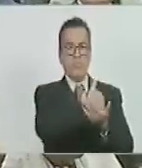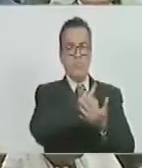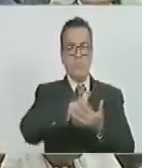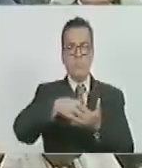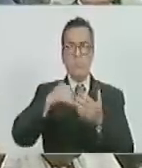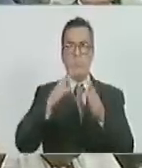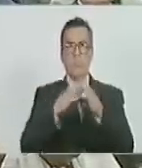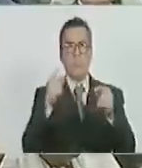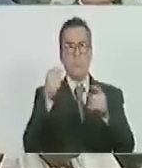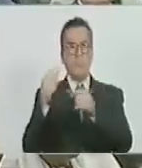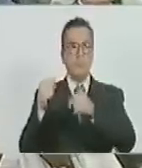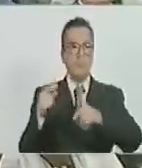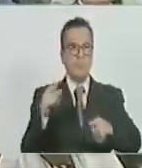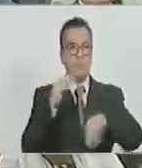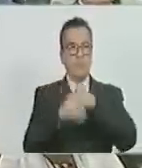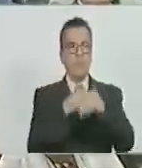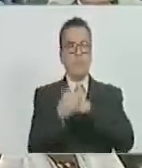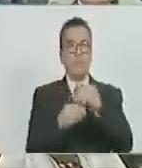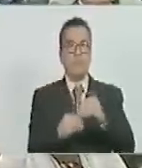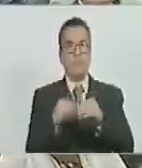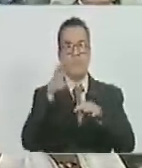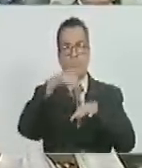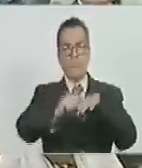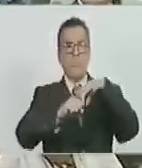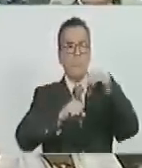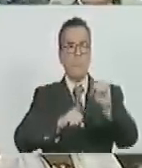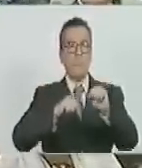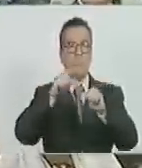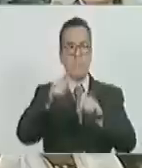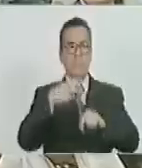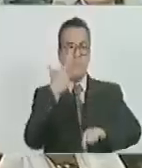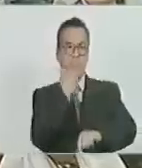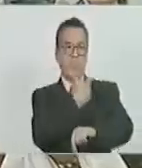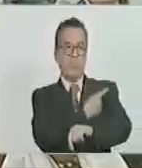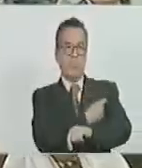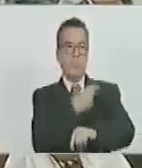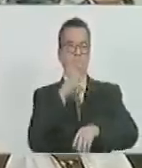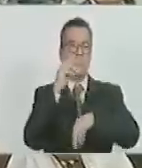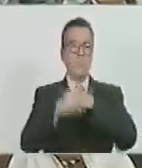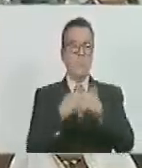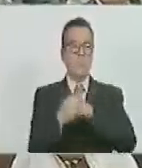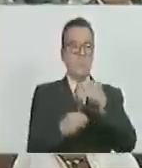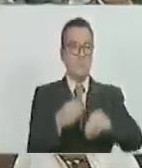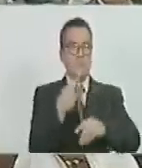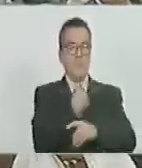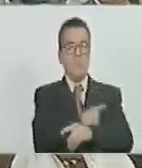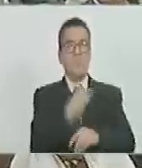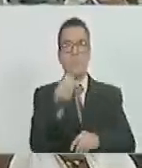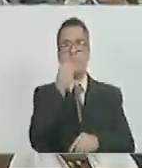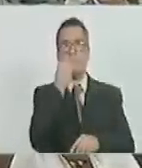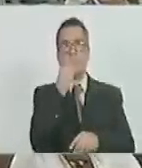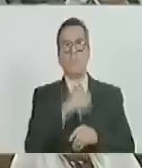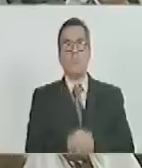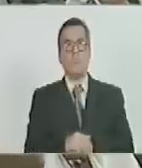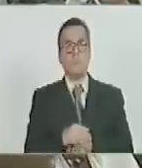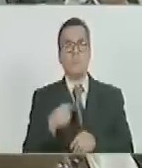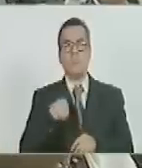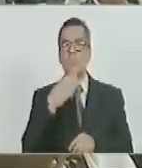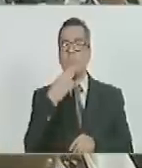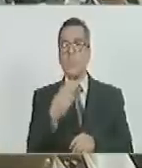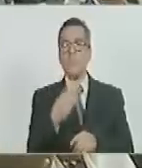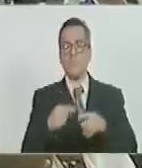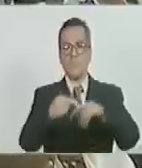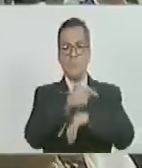recursos que estaban dirigidos a la adquisición de vacunas, que estaban dirigidos a los alimentos, y le pedía